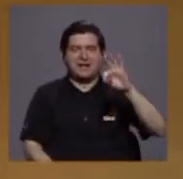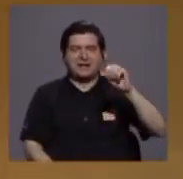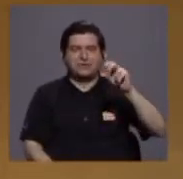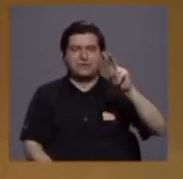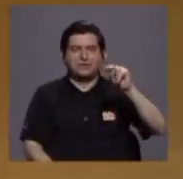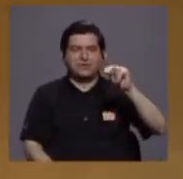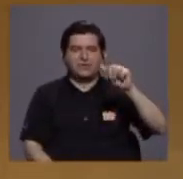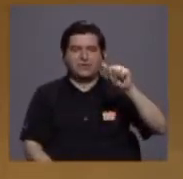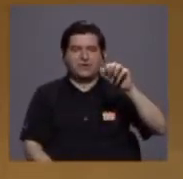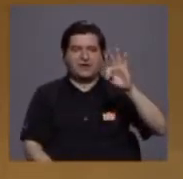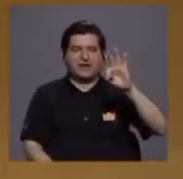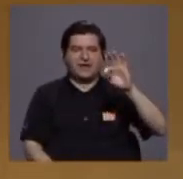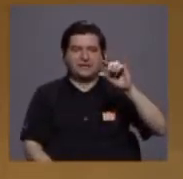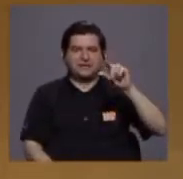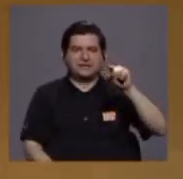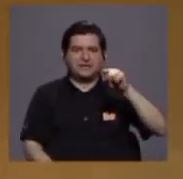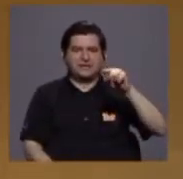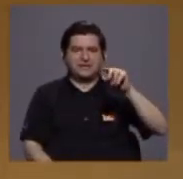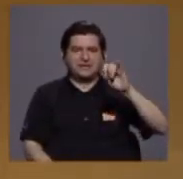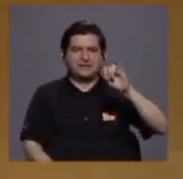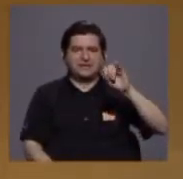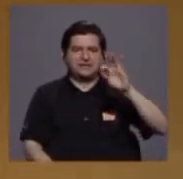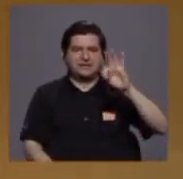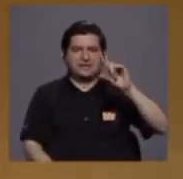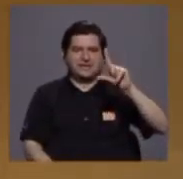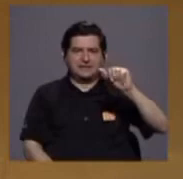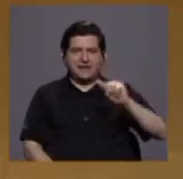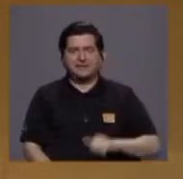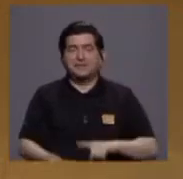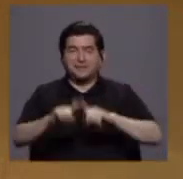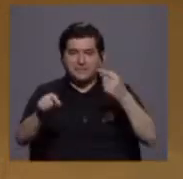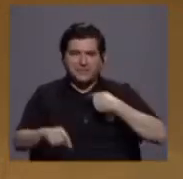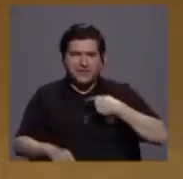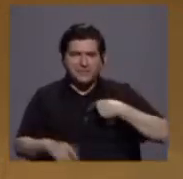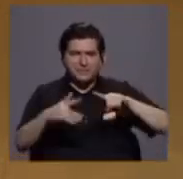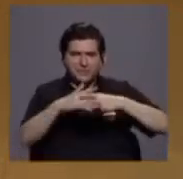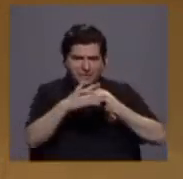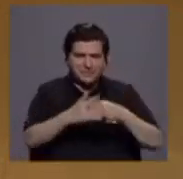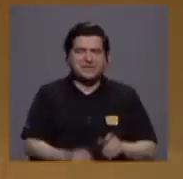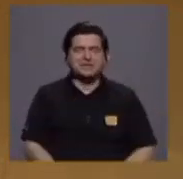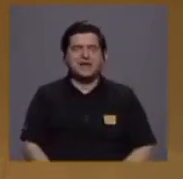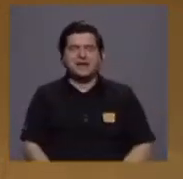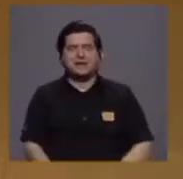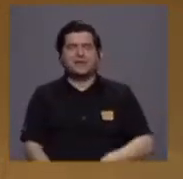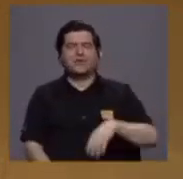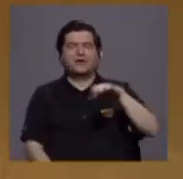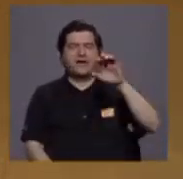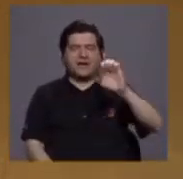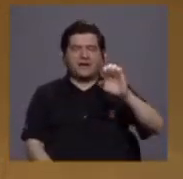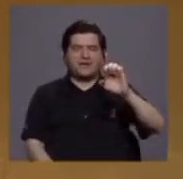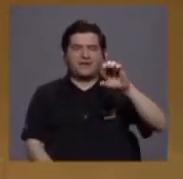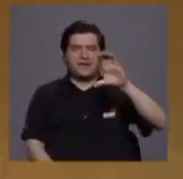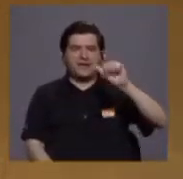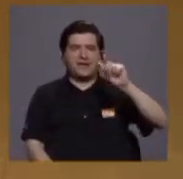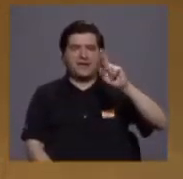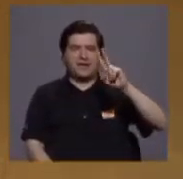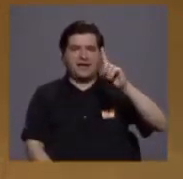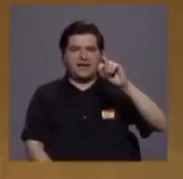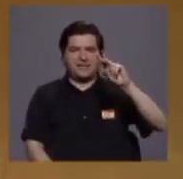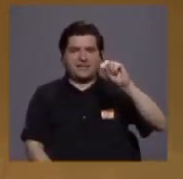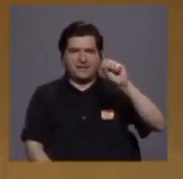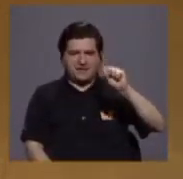Pero estaba por empezar a tomar con Enrique Cárdenas un curso de